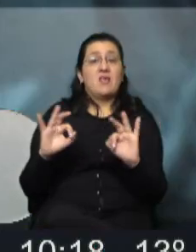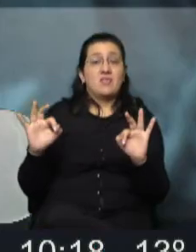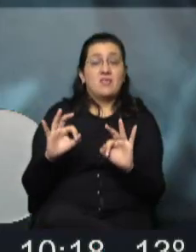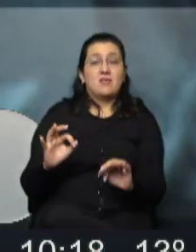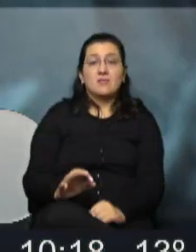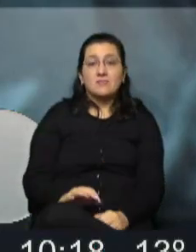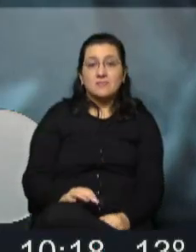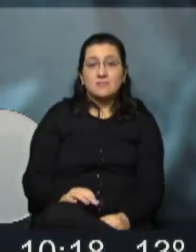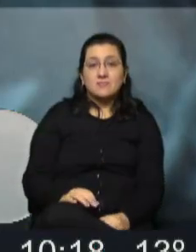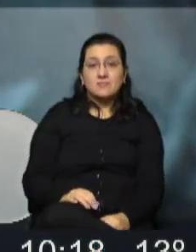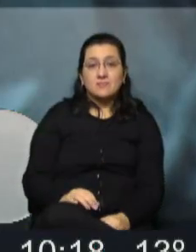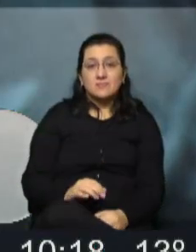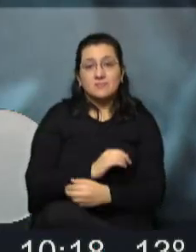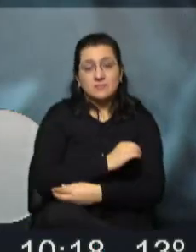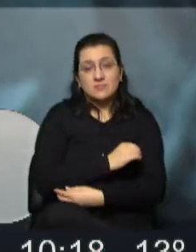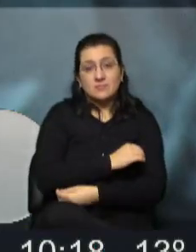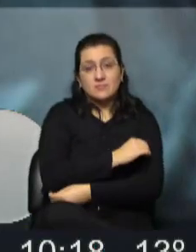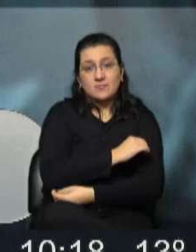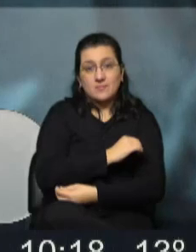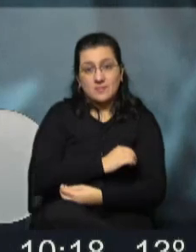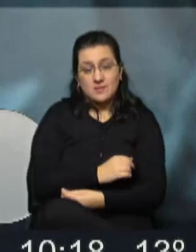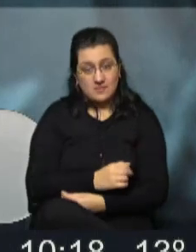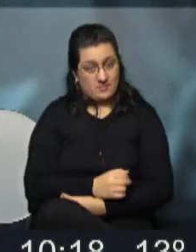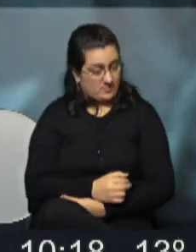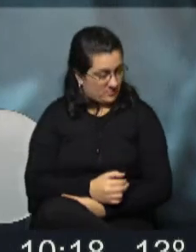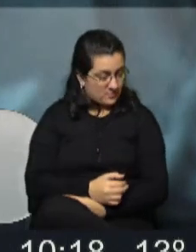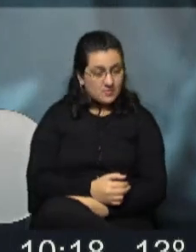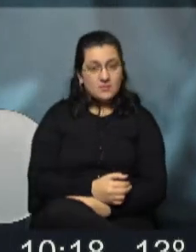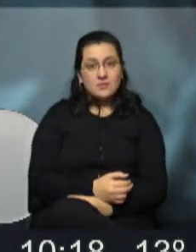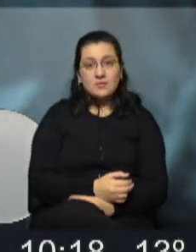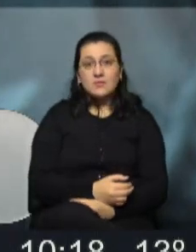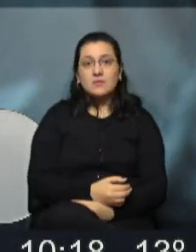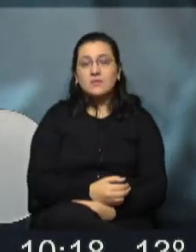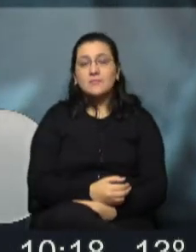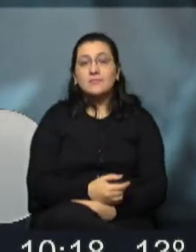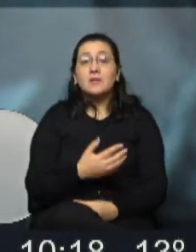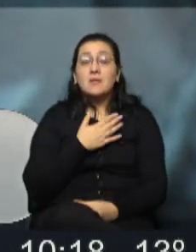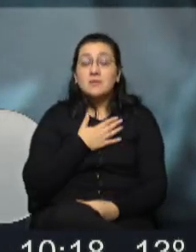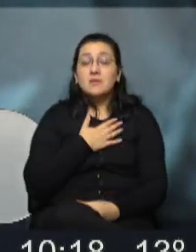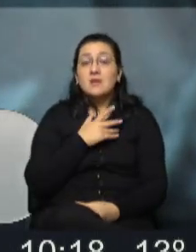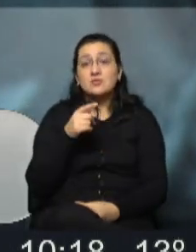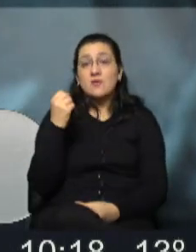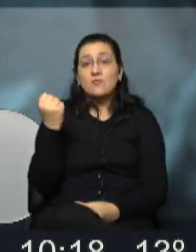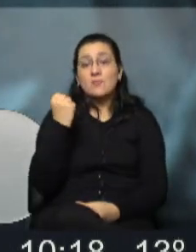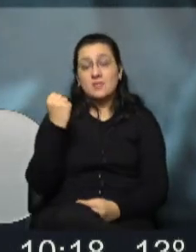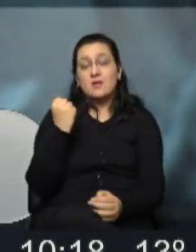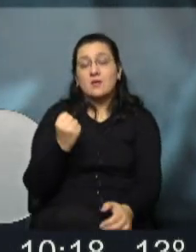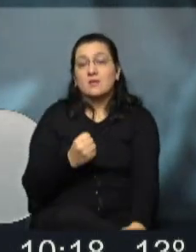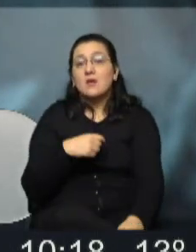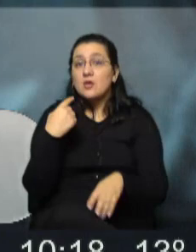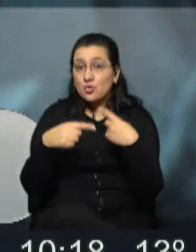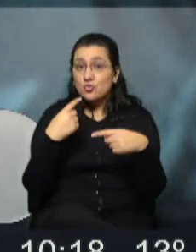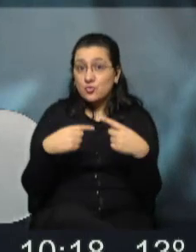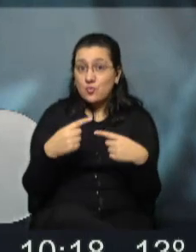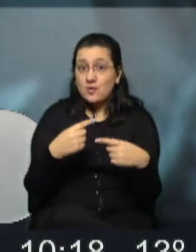Entonces, porque te amo a la gente y culiada a los niños, ¿no? Y para mí eso era lo fundamental. Y sigue siendo